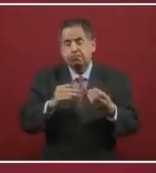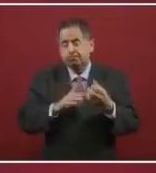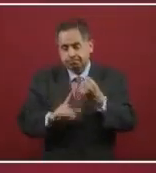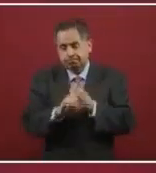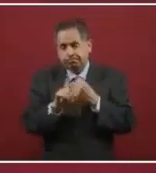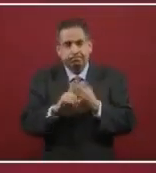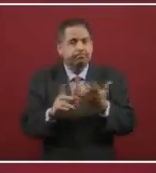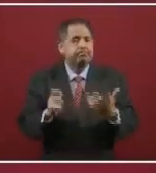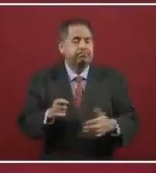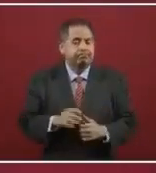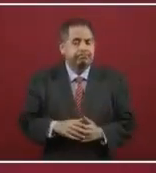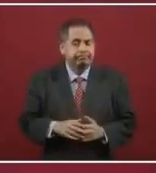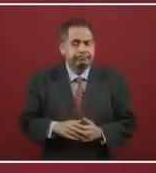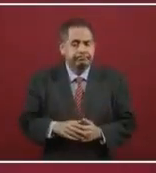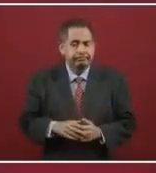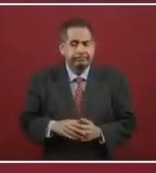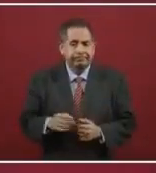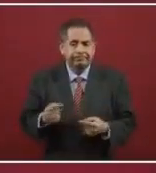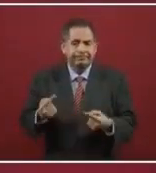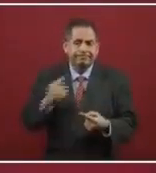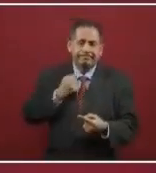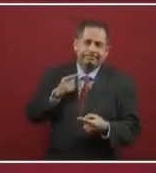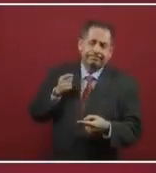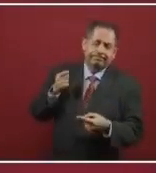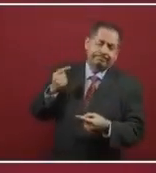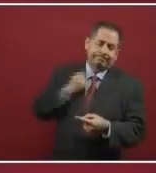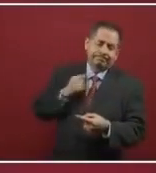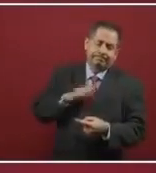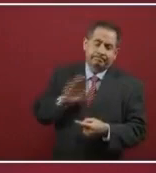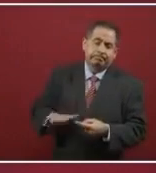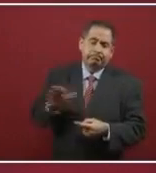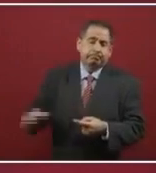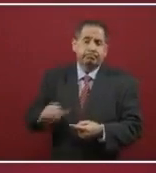problemas de asesinatos de migrantes